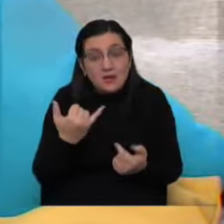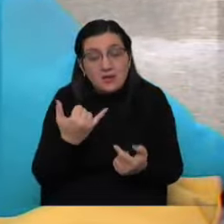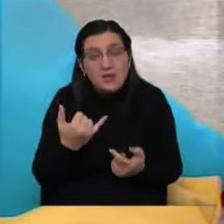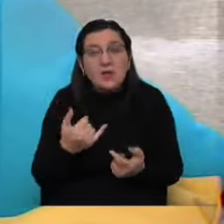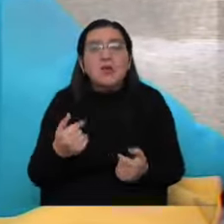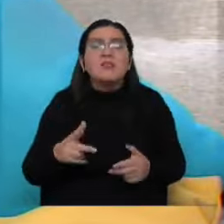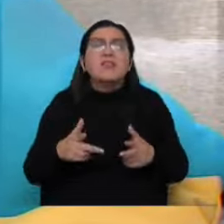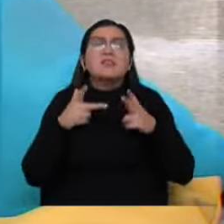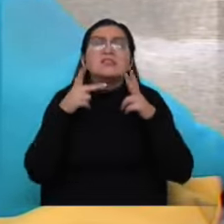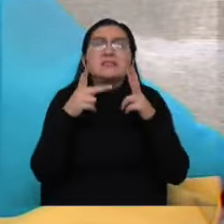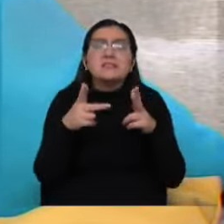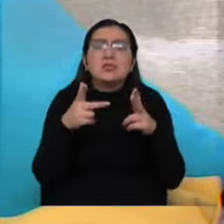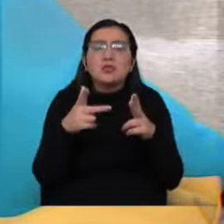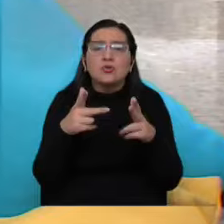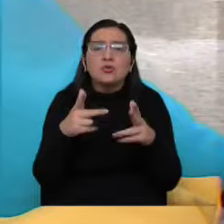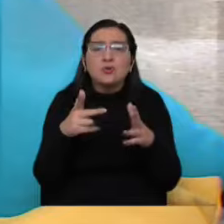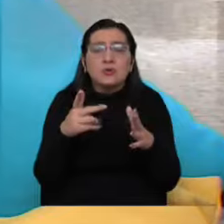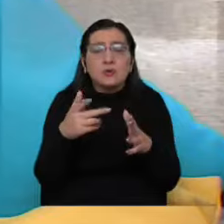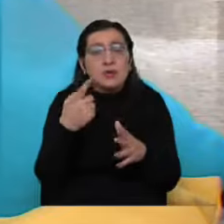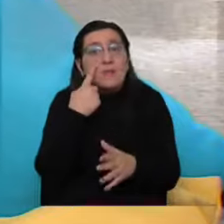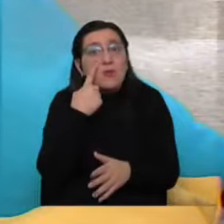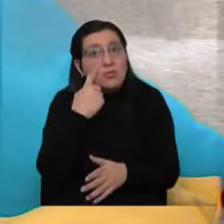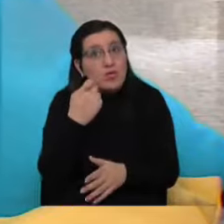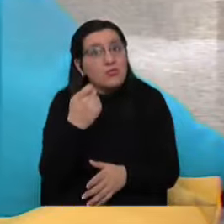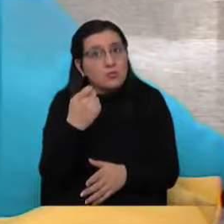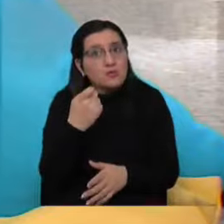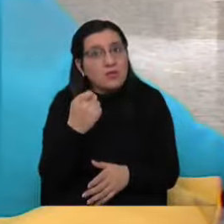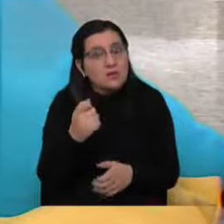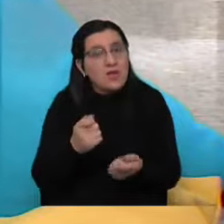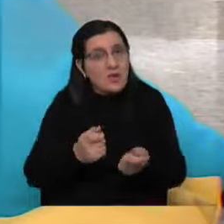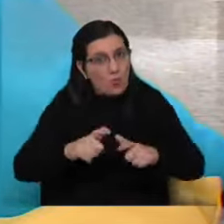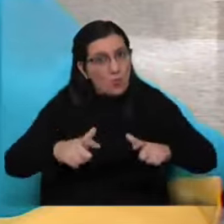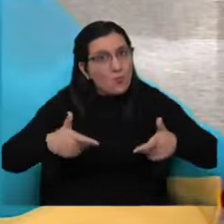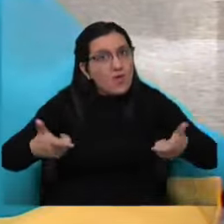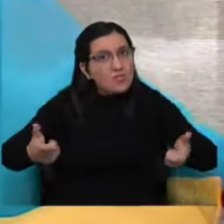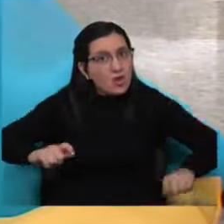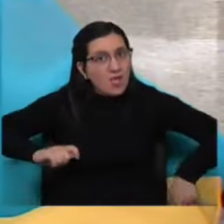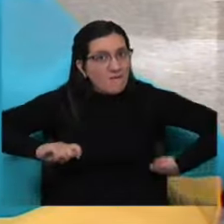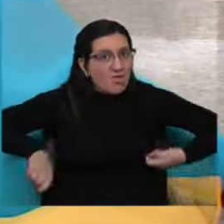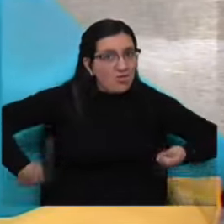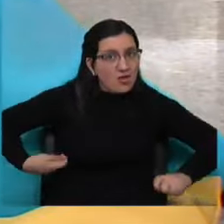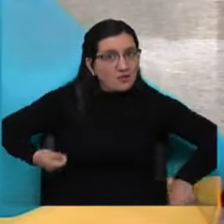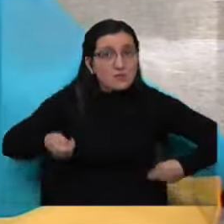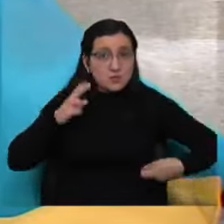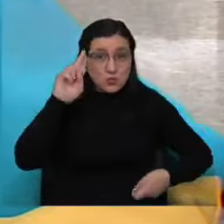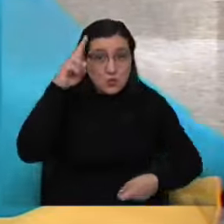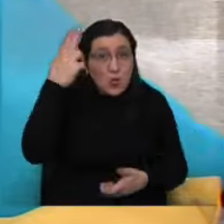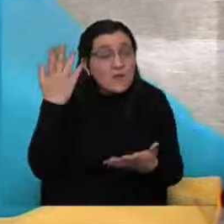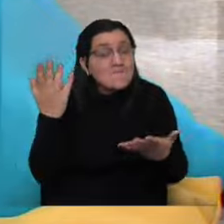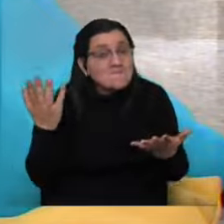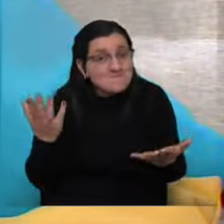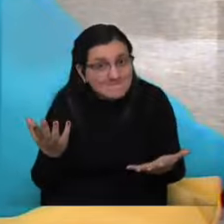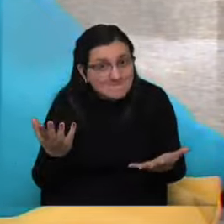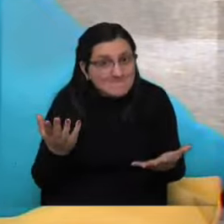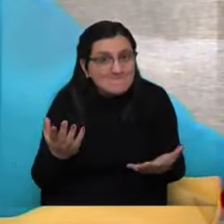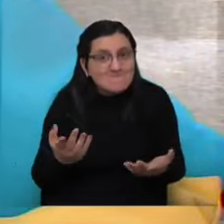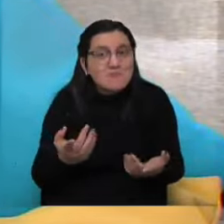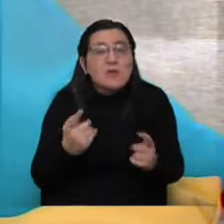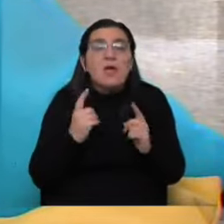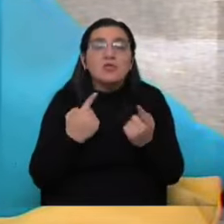decir que este estamos percibiendo Un aumento de lavado de activos en nuestro territorio entonces eh tiene que ver con la